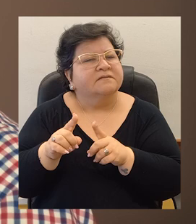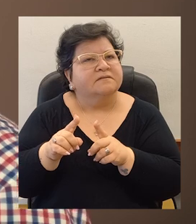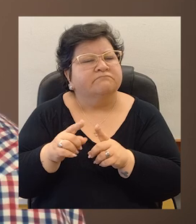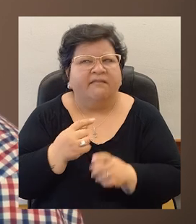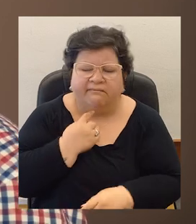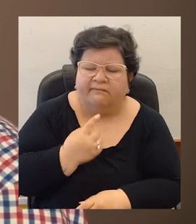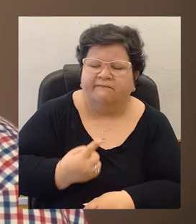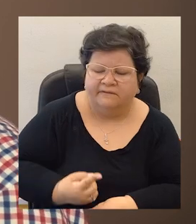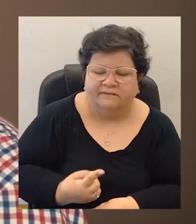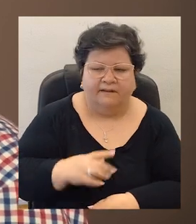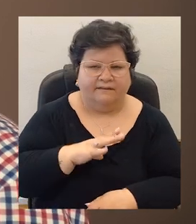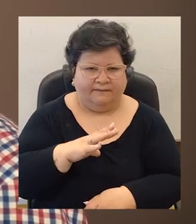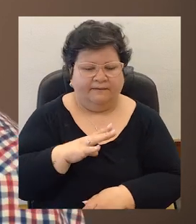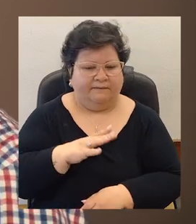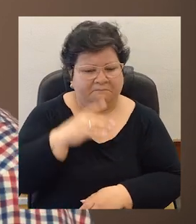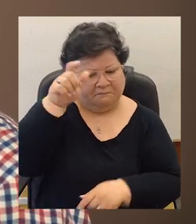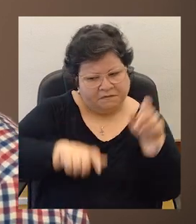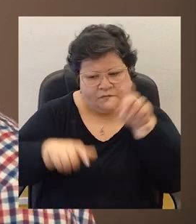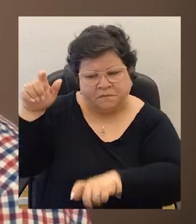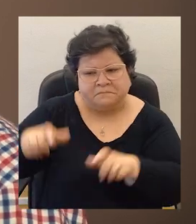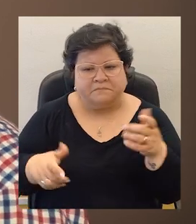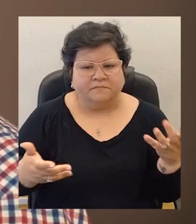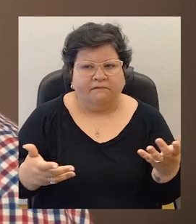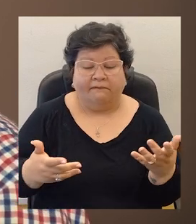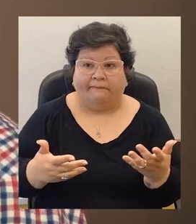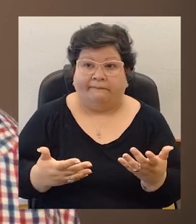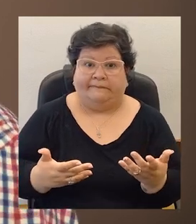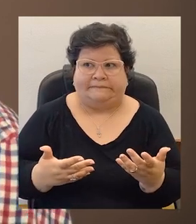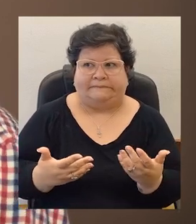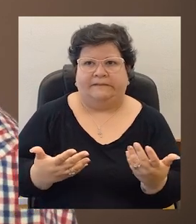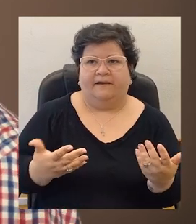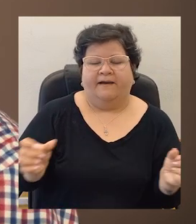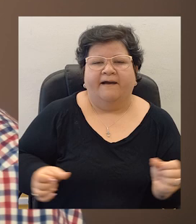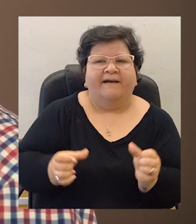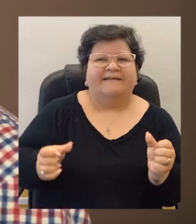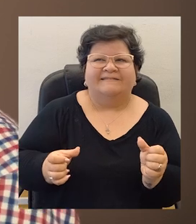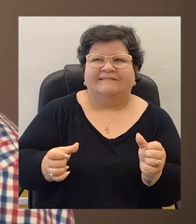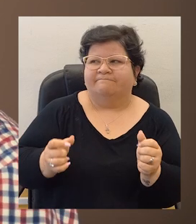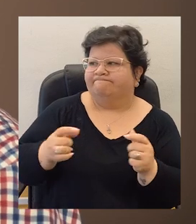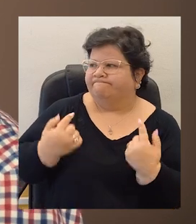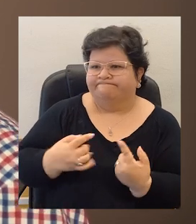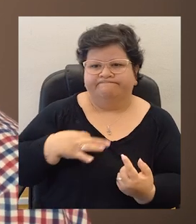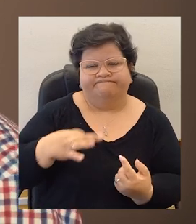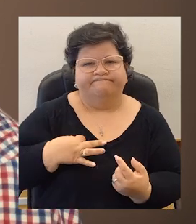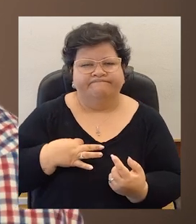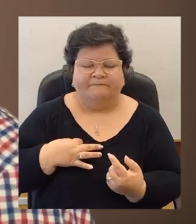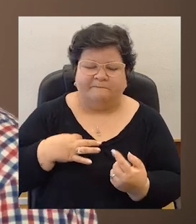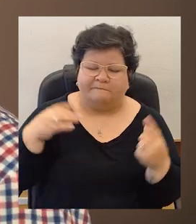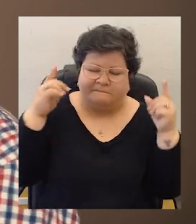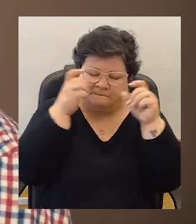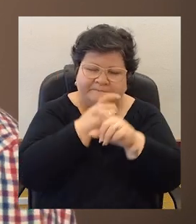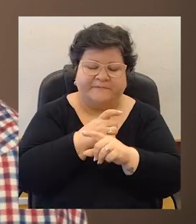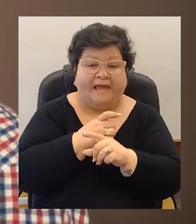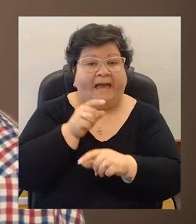tenemos para afrontar esas mismas situaciones que nos hacen más vulnerables y que a veces general así como